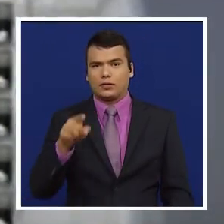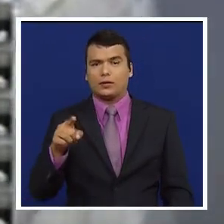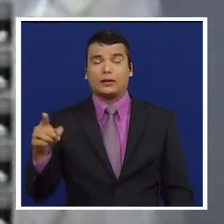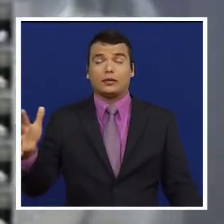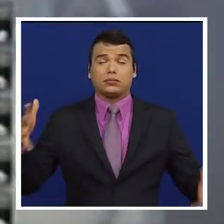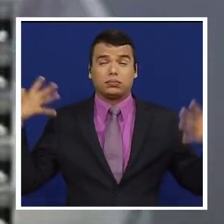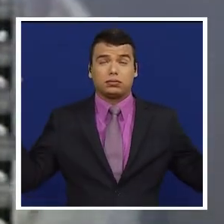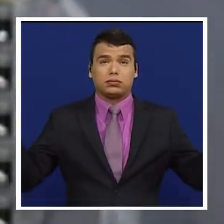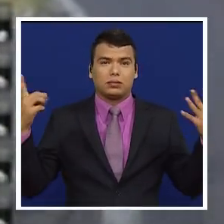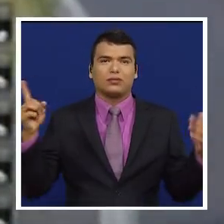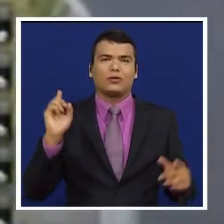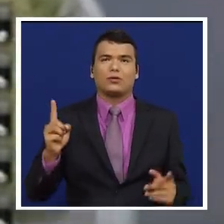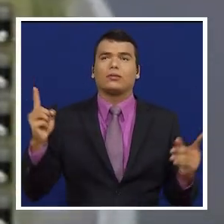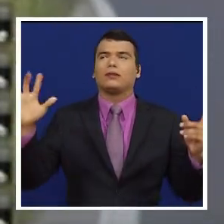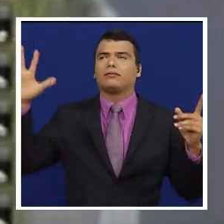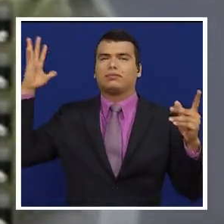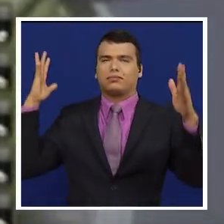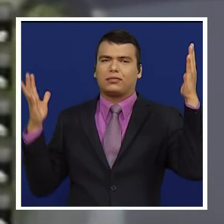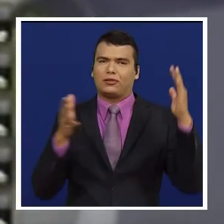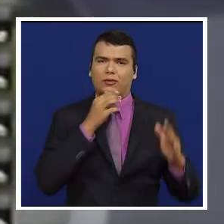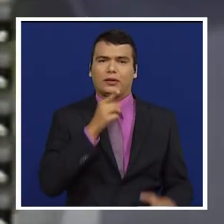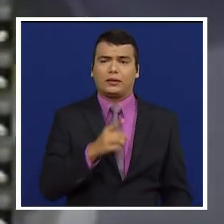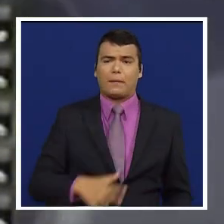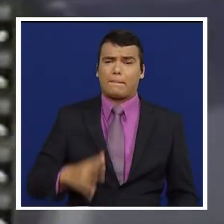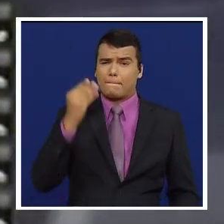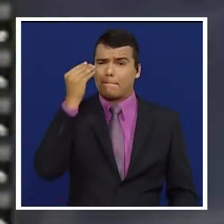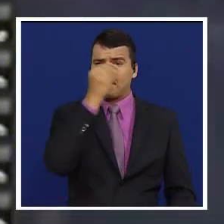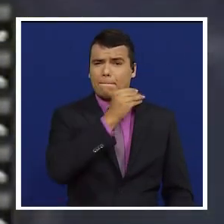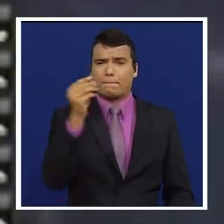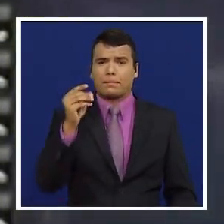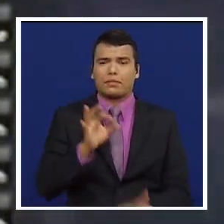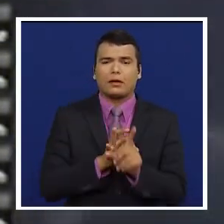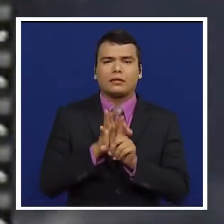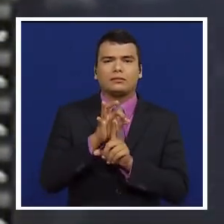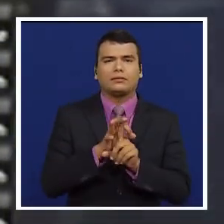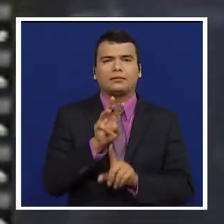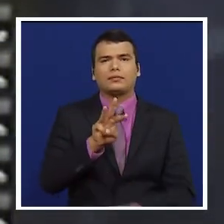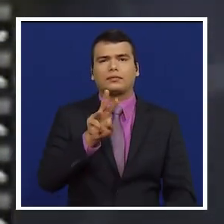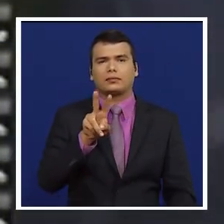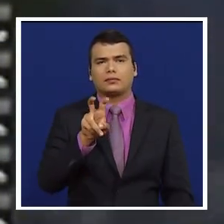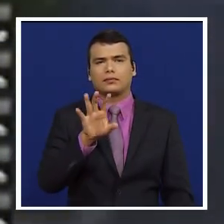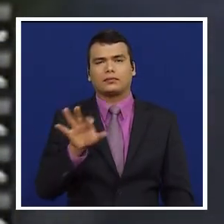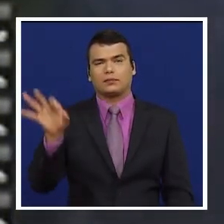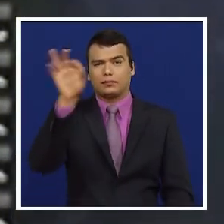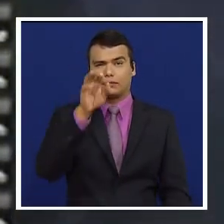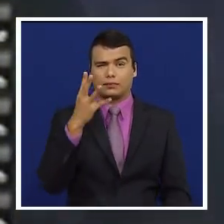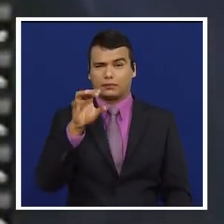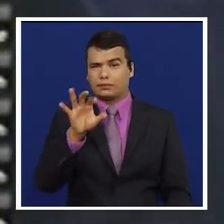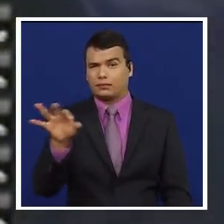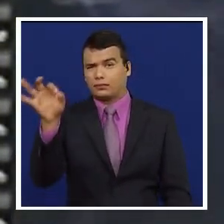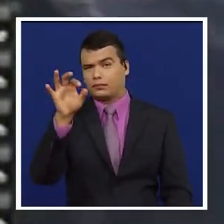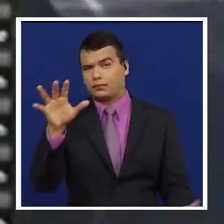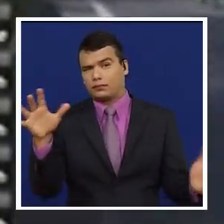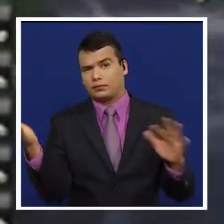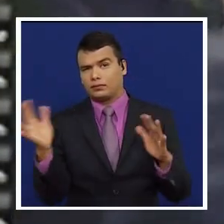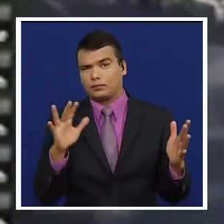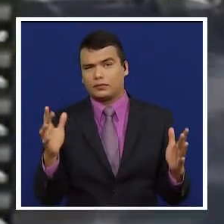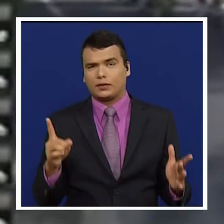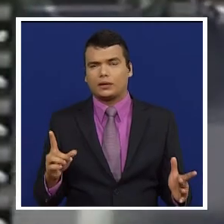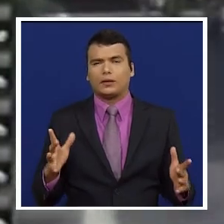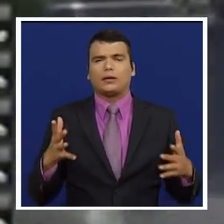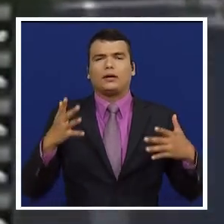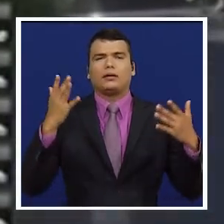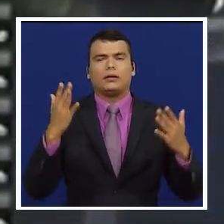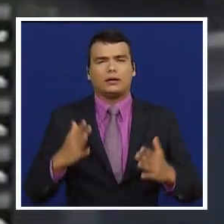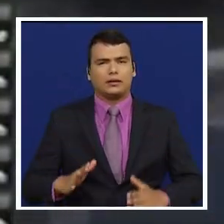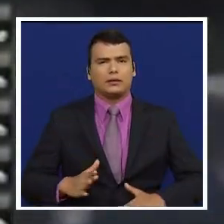porque no tiene vegetación, una zona desértica, con temperaturas entre 37 y 40 grados que dificulta la respiración